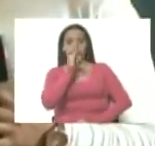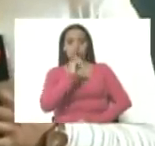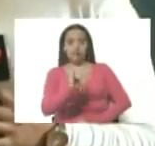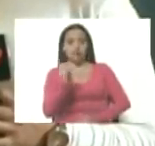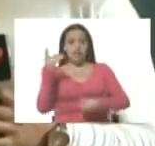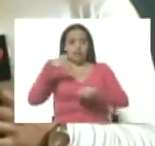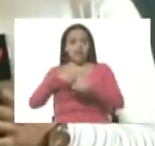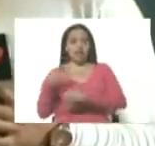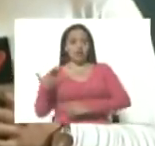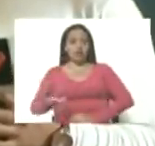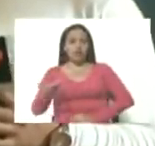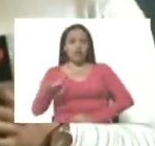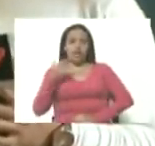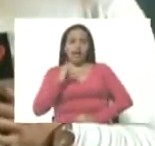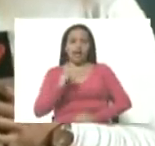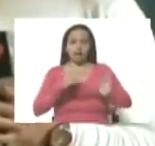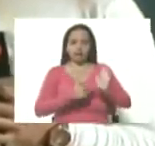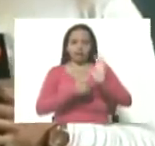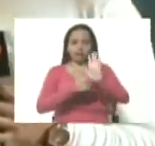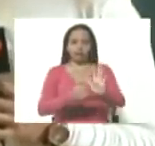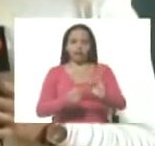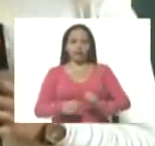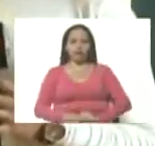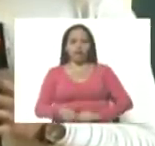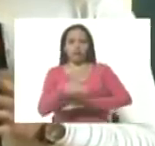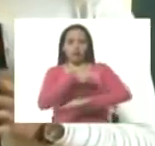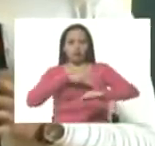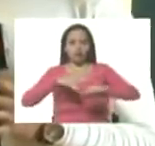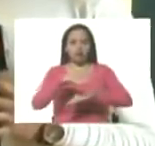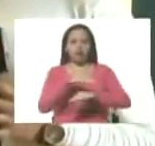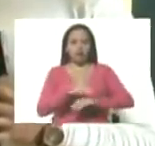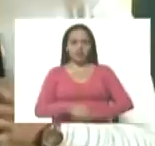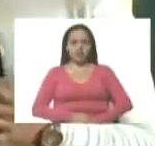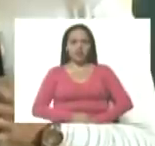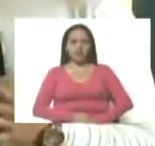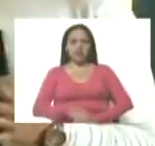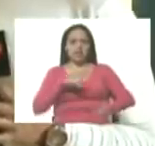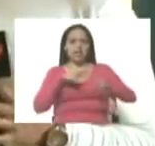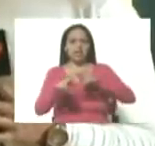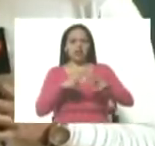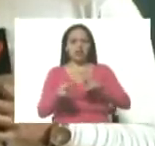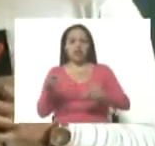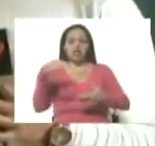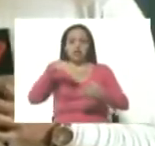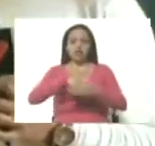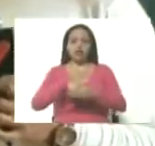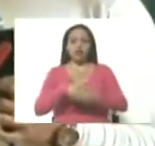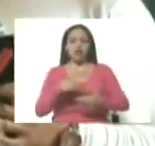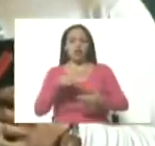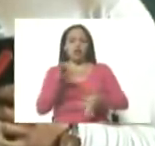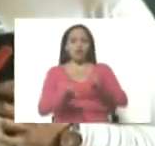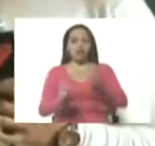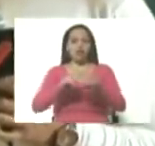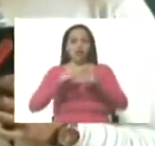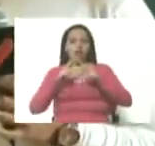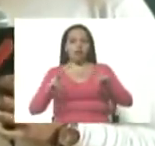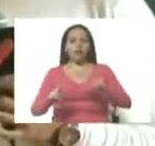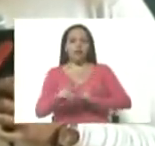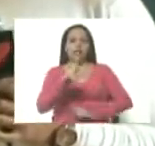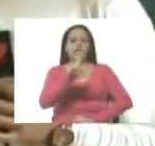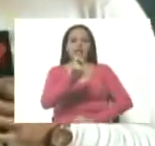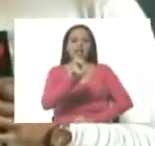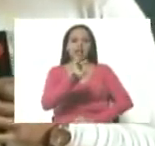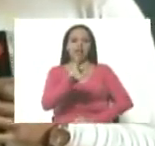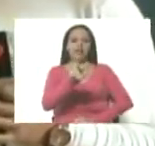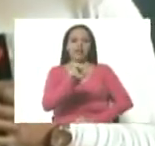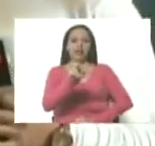datos veraces, serán suministrados por el ministro del Poder Popular para Relaciones Interiores, Justicia y Paz, mayor general Néstor Luis Reverol,